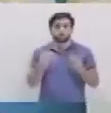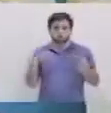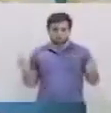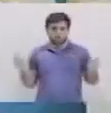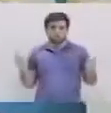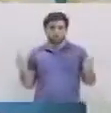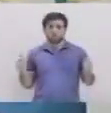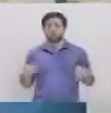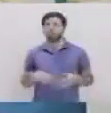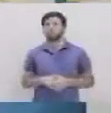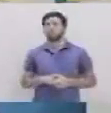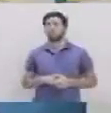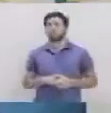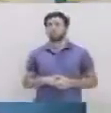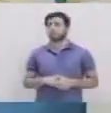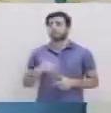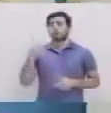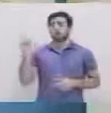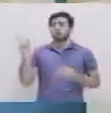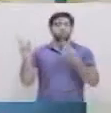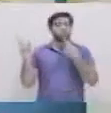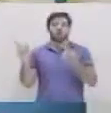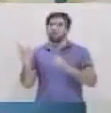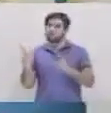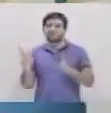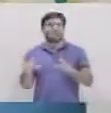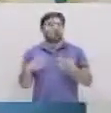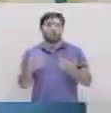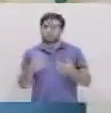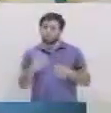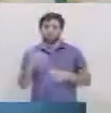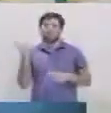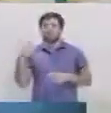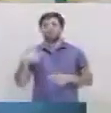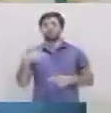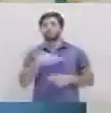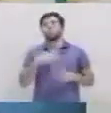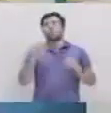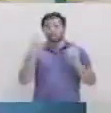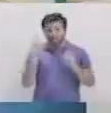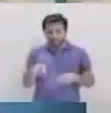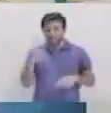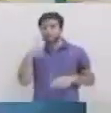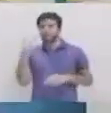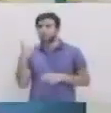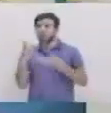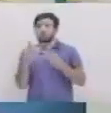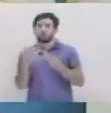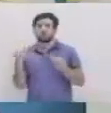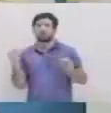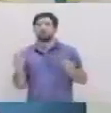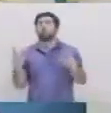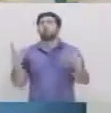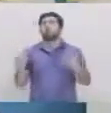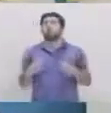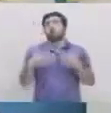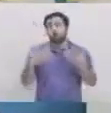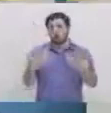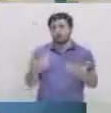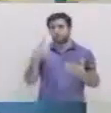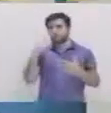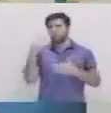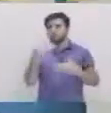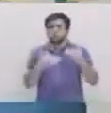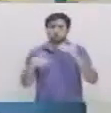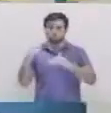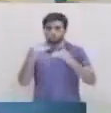dicen solucionarlo con la hipotenusa o con la función trigonométrica, lo que quieren es solucionarlo para poder construirlo.